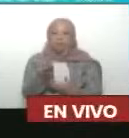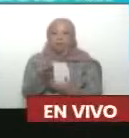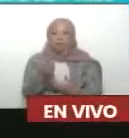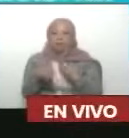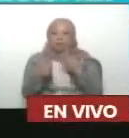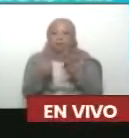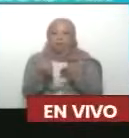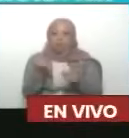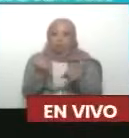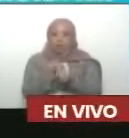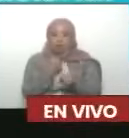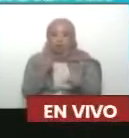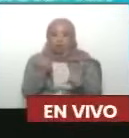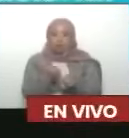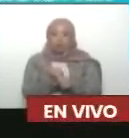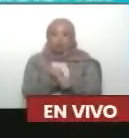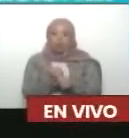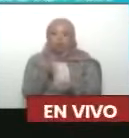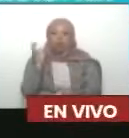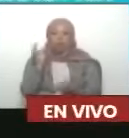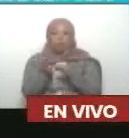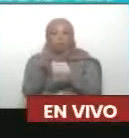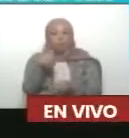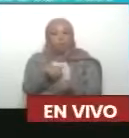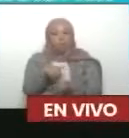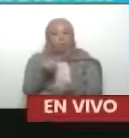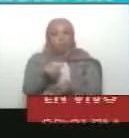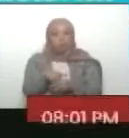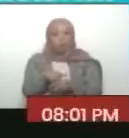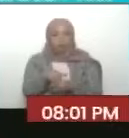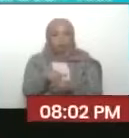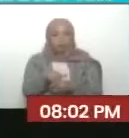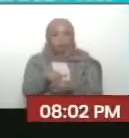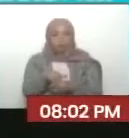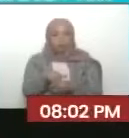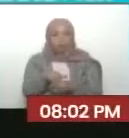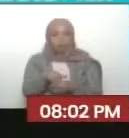para ganar elecciones,